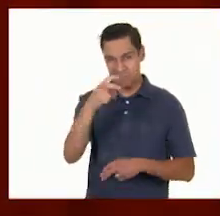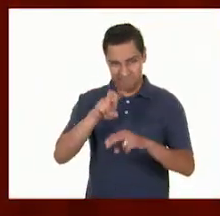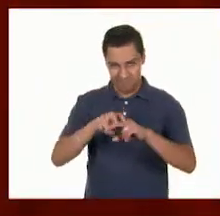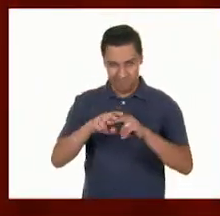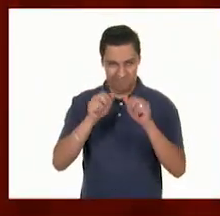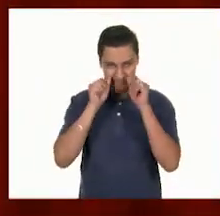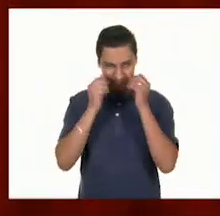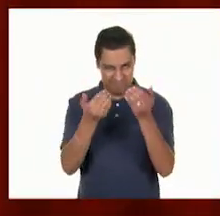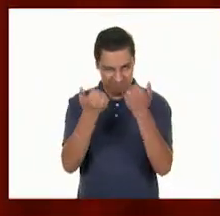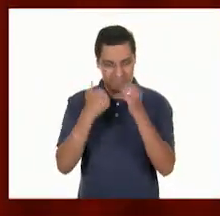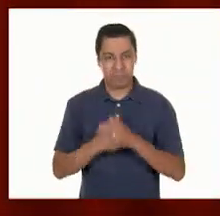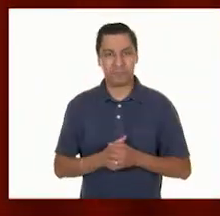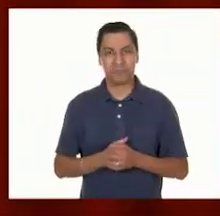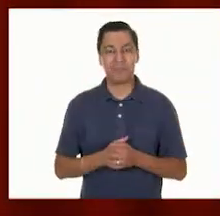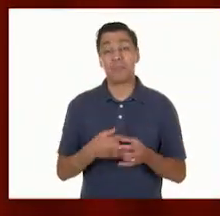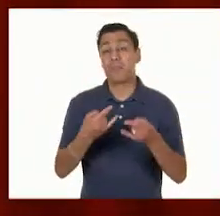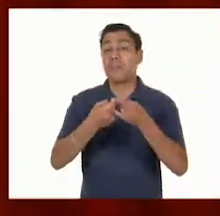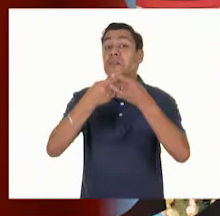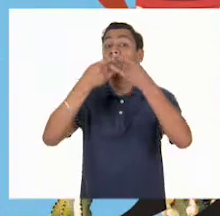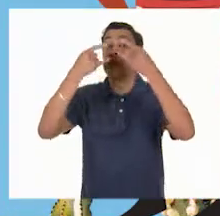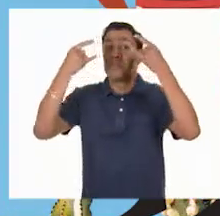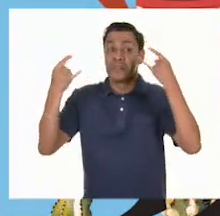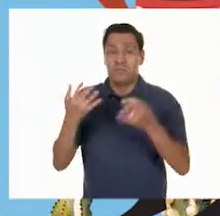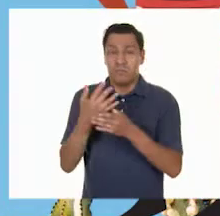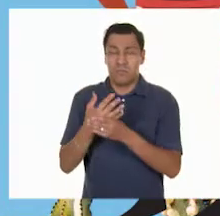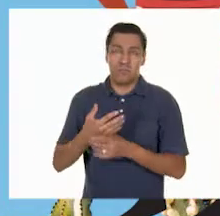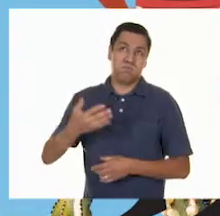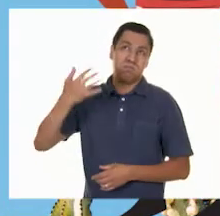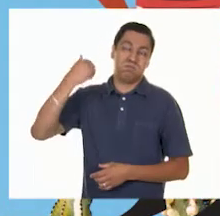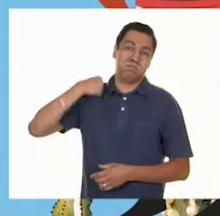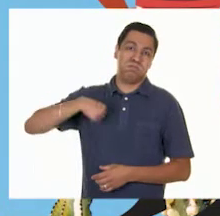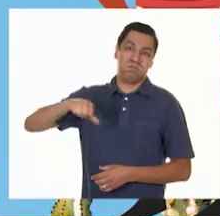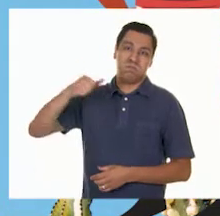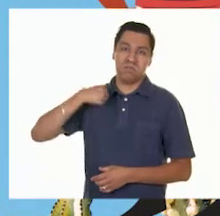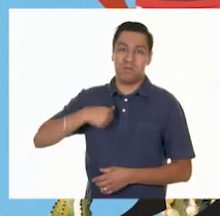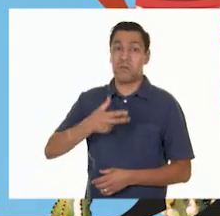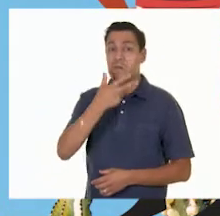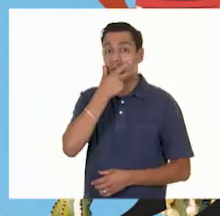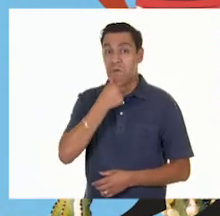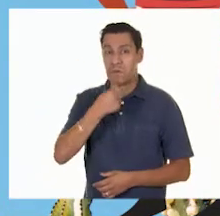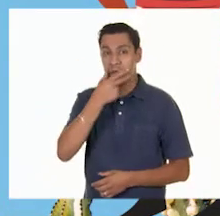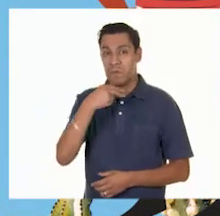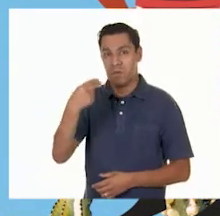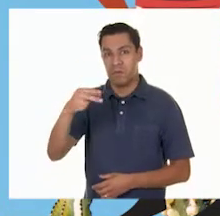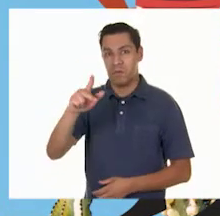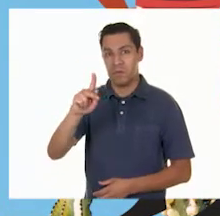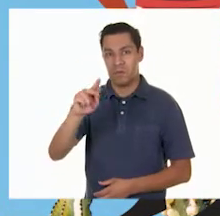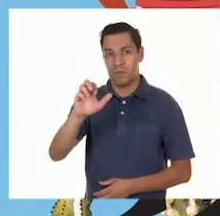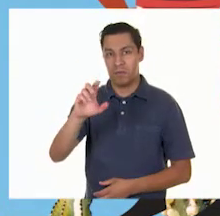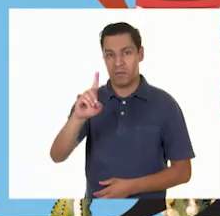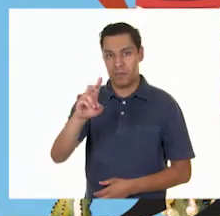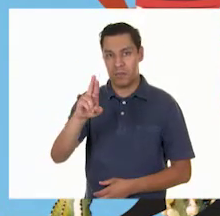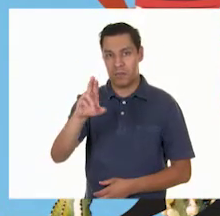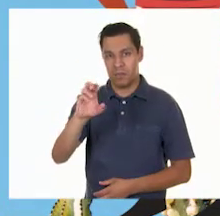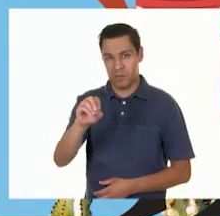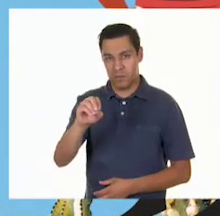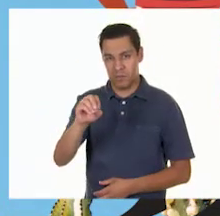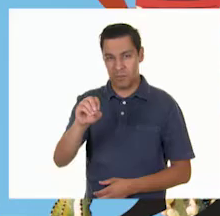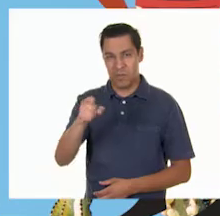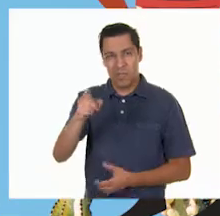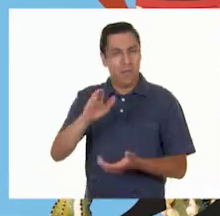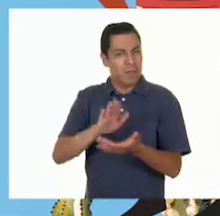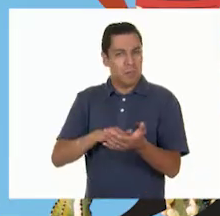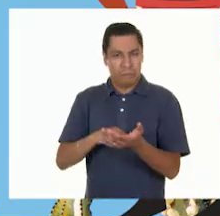cuenta la leyenda que hace mucho tiempo un señor llamado pedro linares experto en cartonería